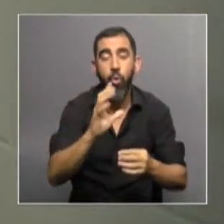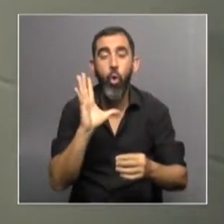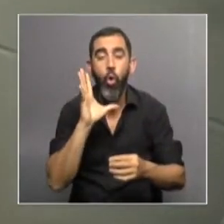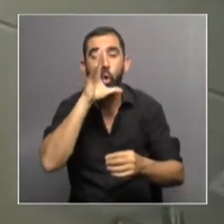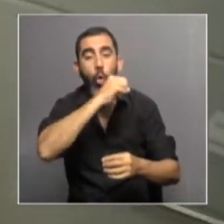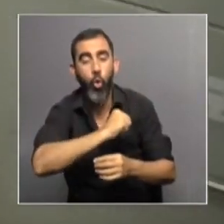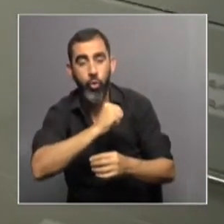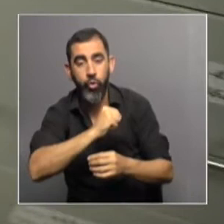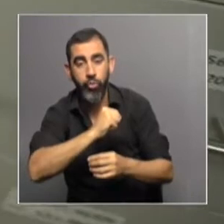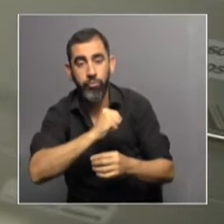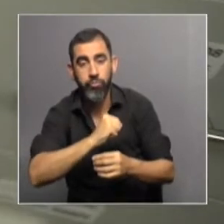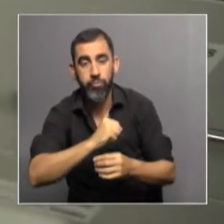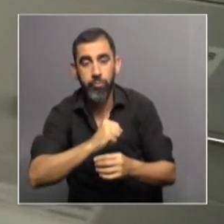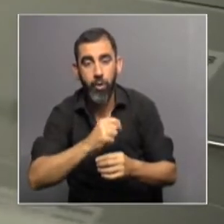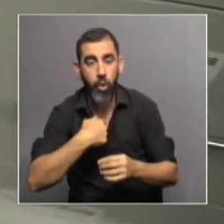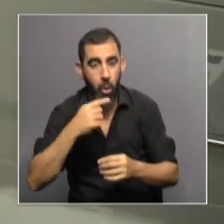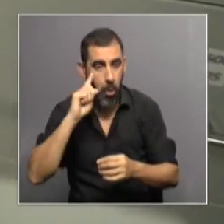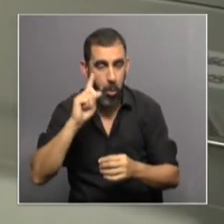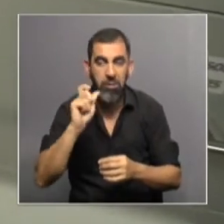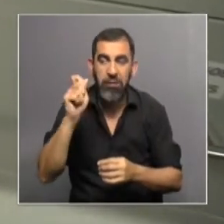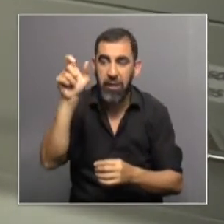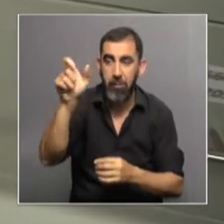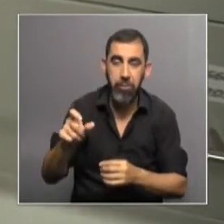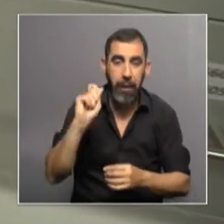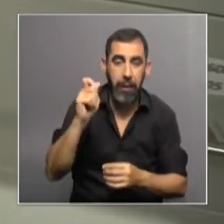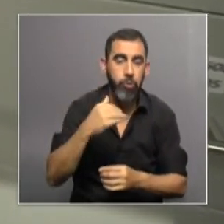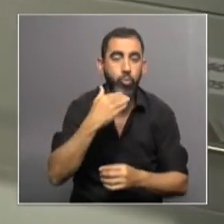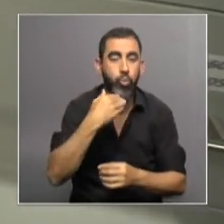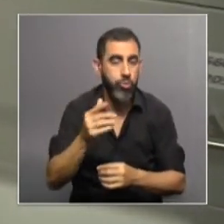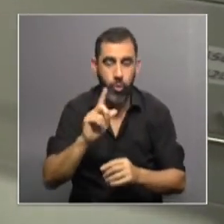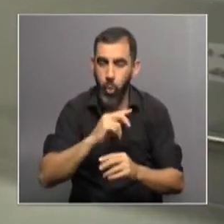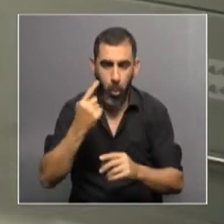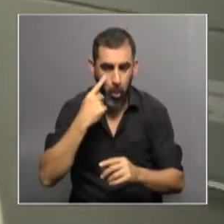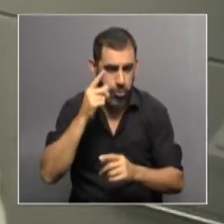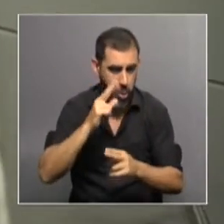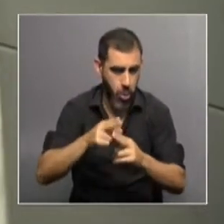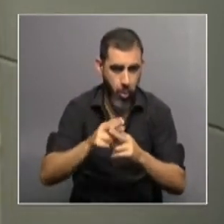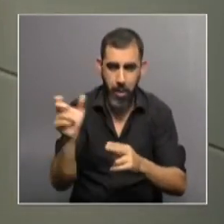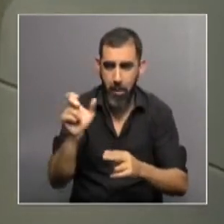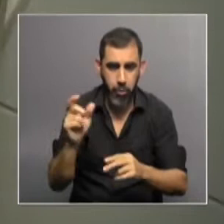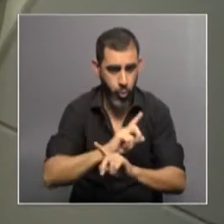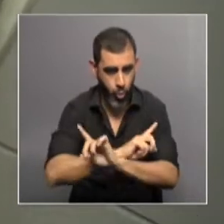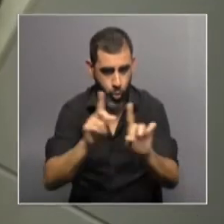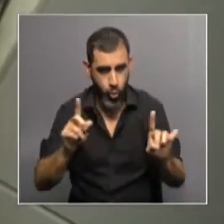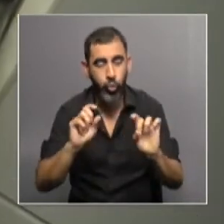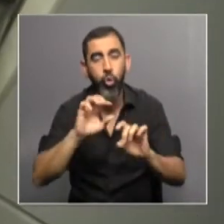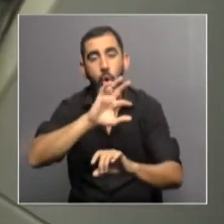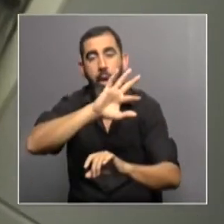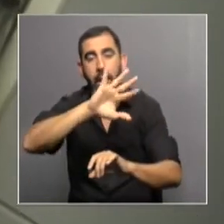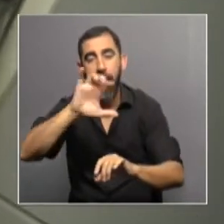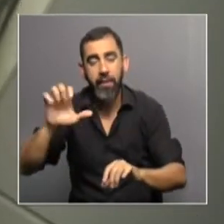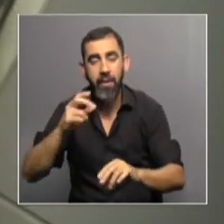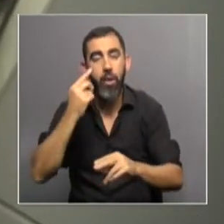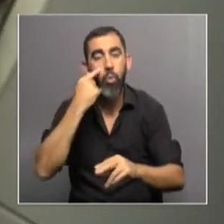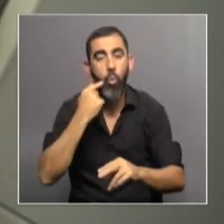alfanumérico que nosotros desconocemos su identidad no se trabajan con nombres ni con apellidos se trabaja con letras y